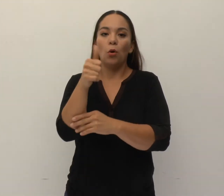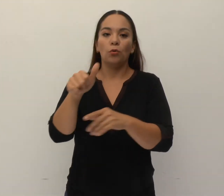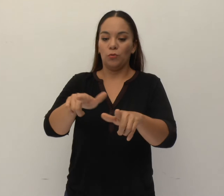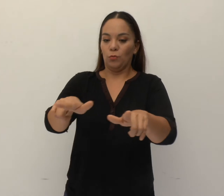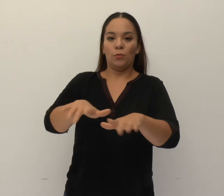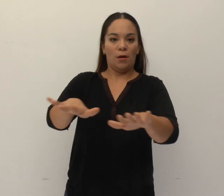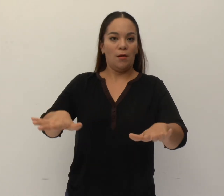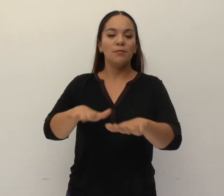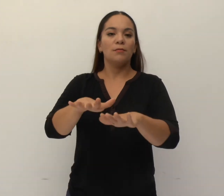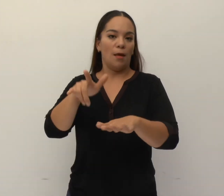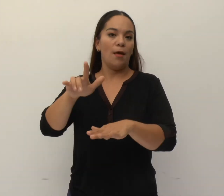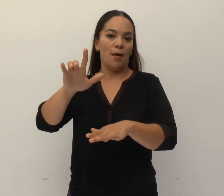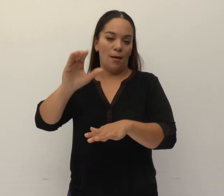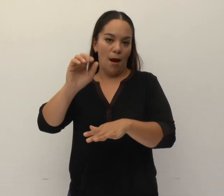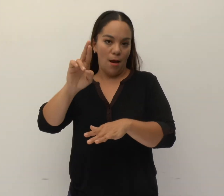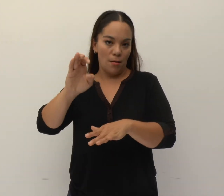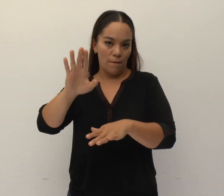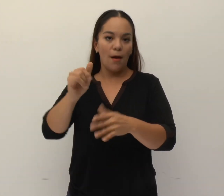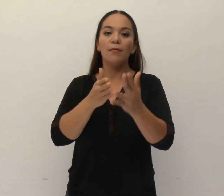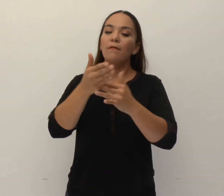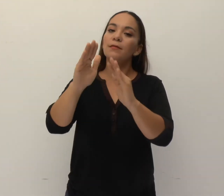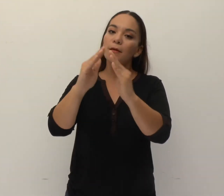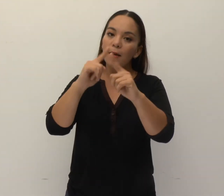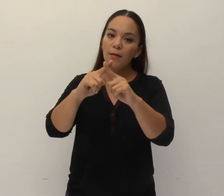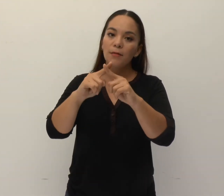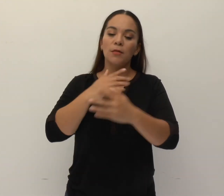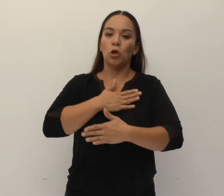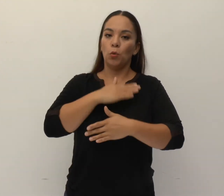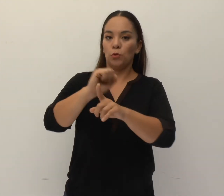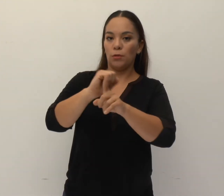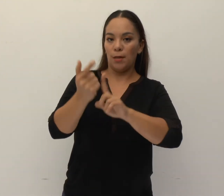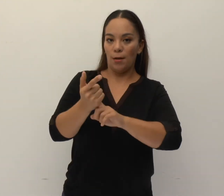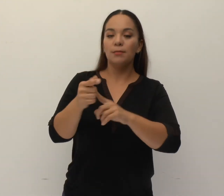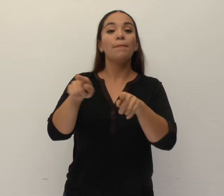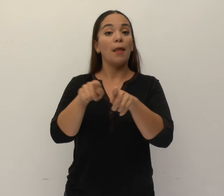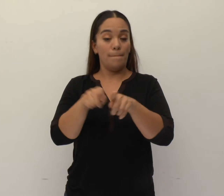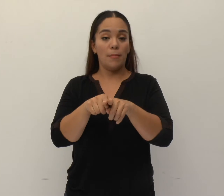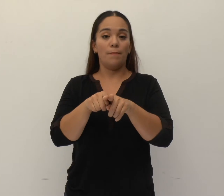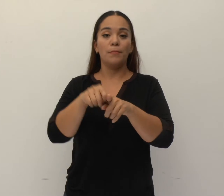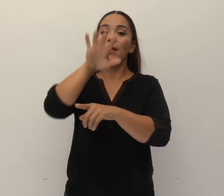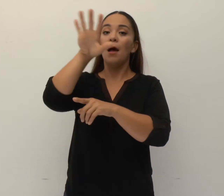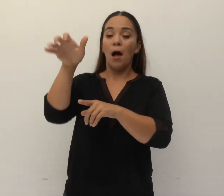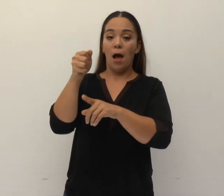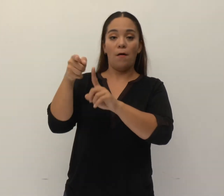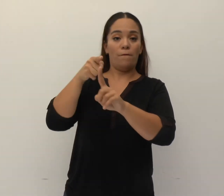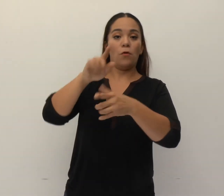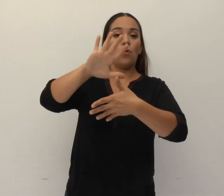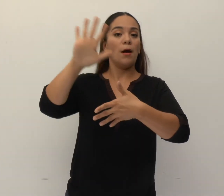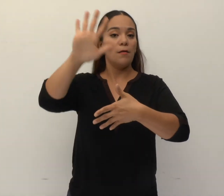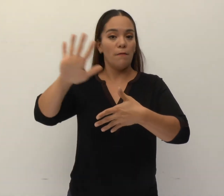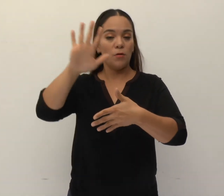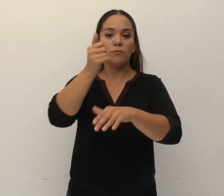otras regiones del Caribe anglófono, a través de las iglesias y sus clubes sociales. Paralelamente, los afrocaribeños